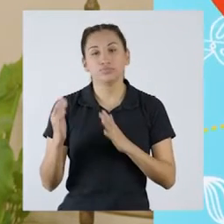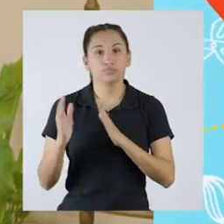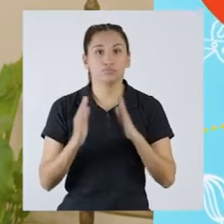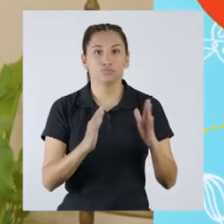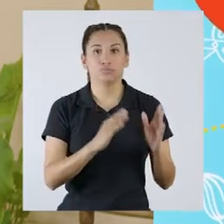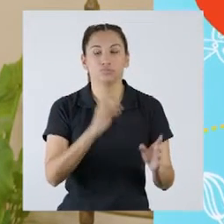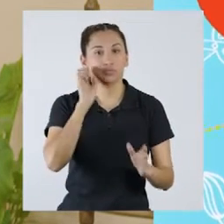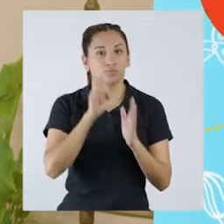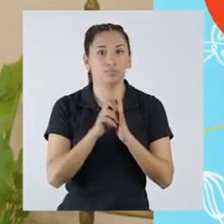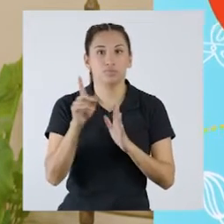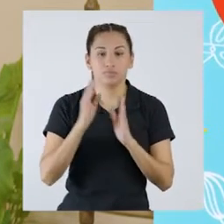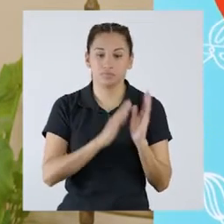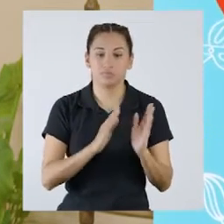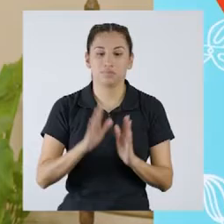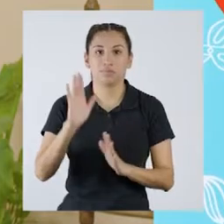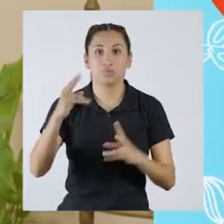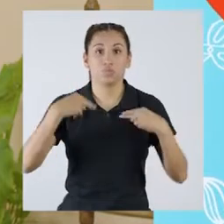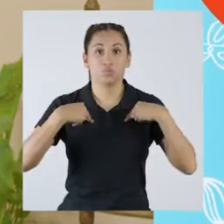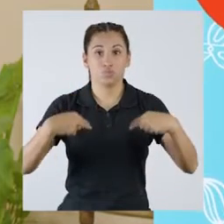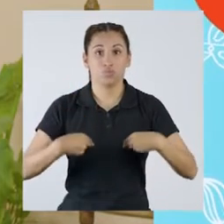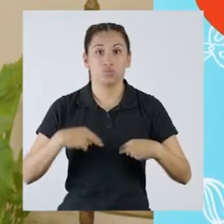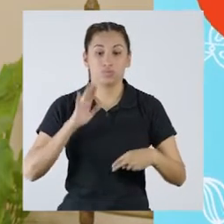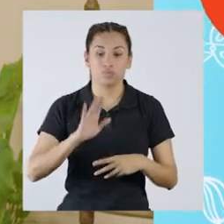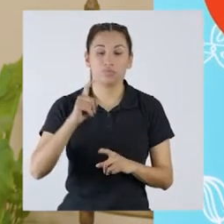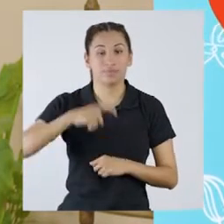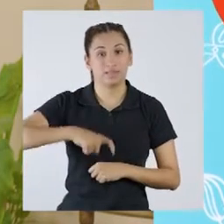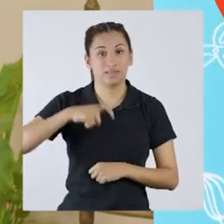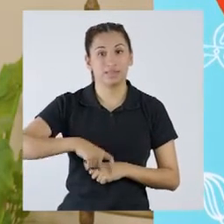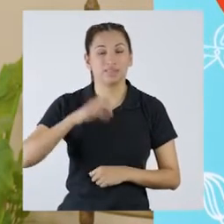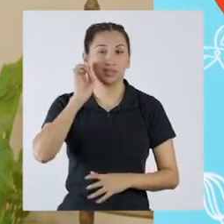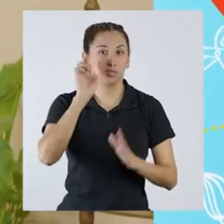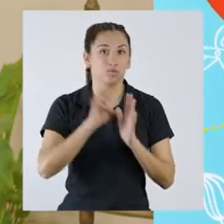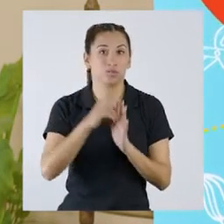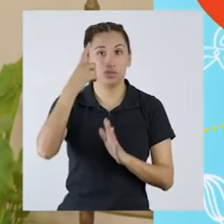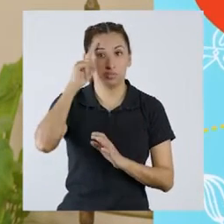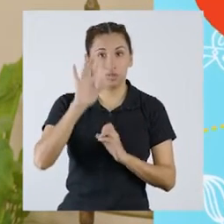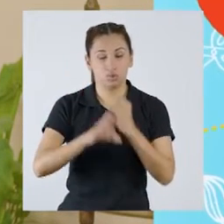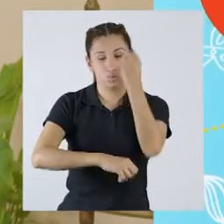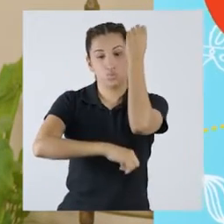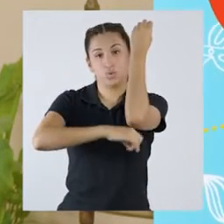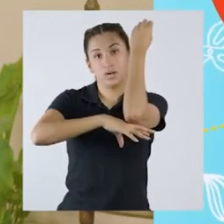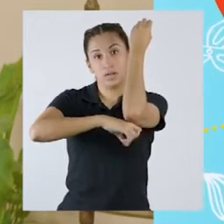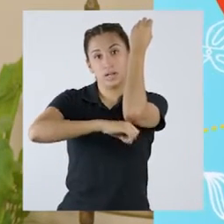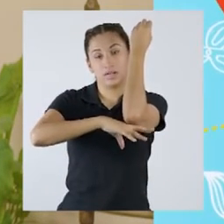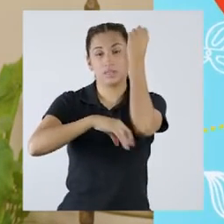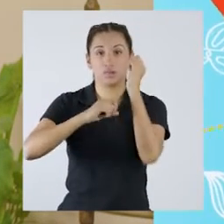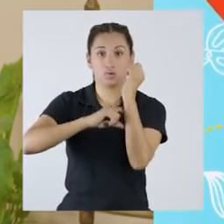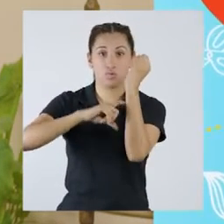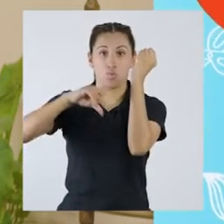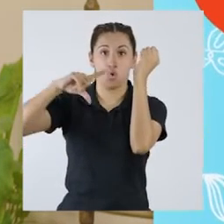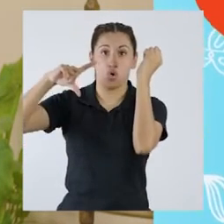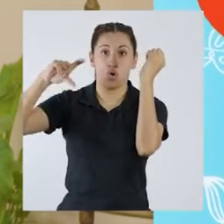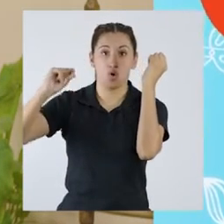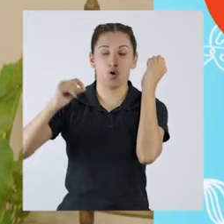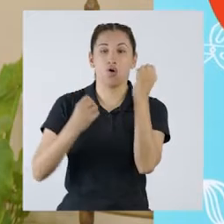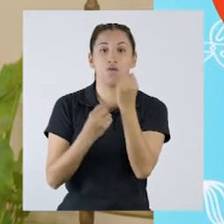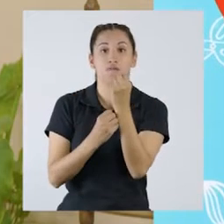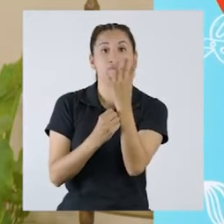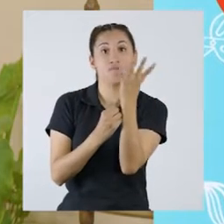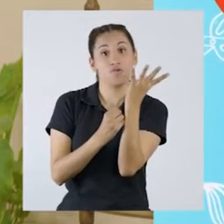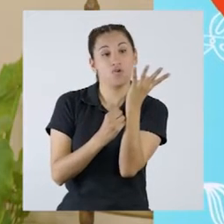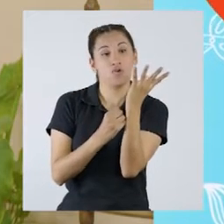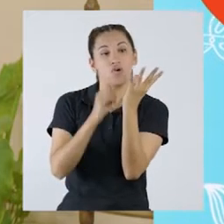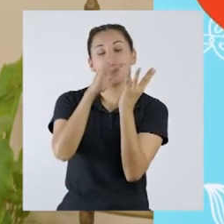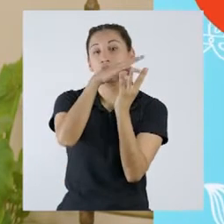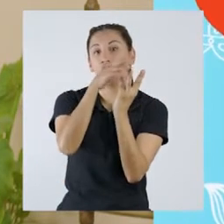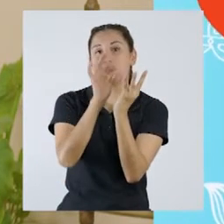procesos, como preparar sus nutrientes que necesitan, por ejemplo, para sus raíces, para las hojas, flores